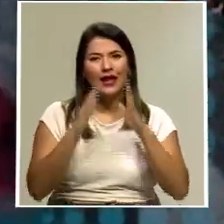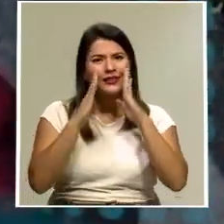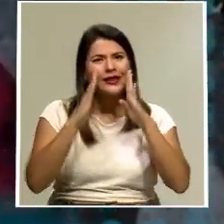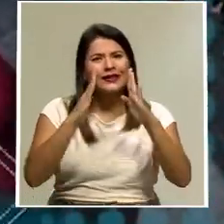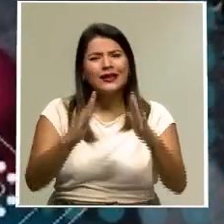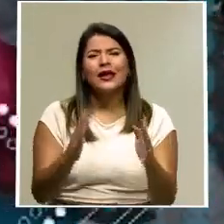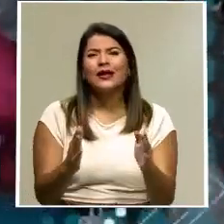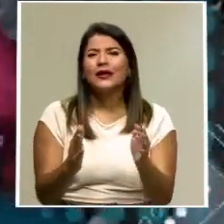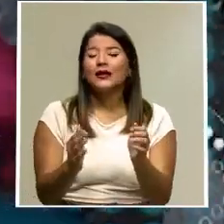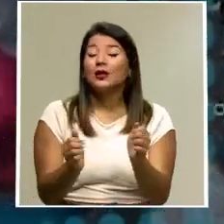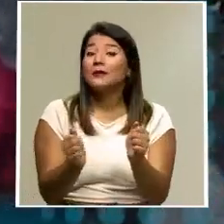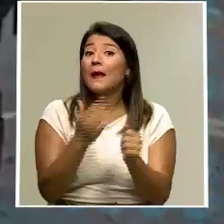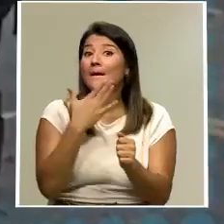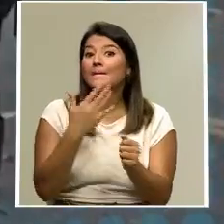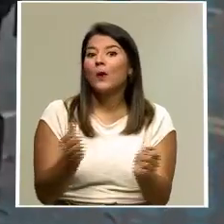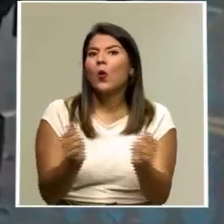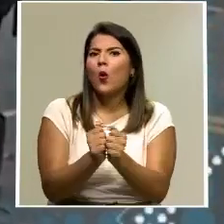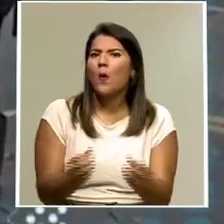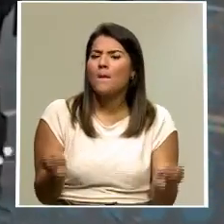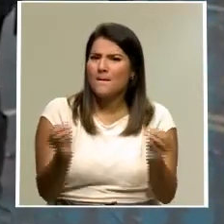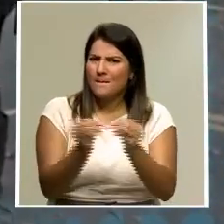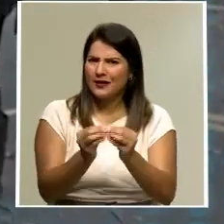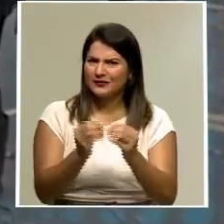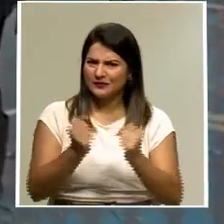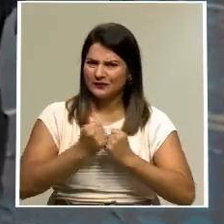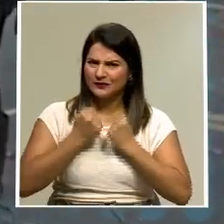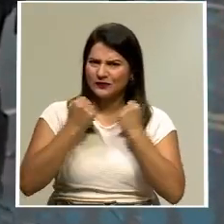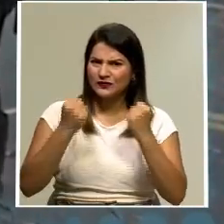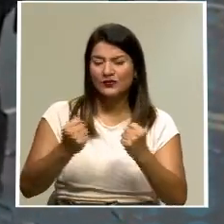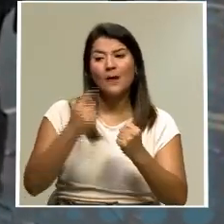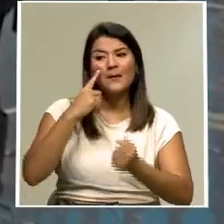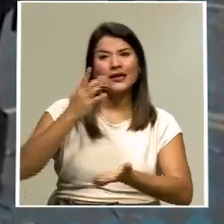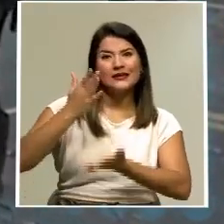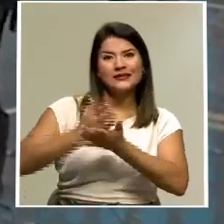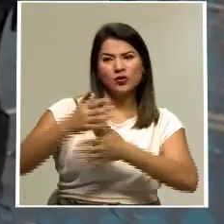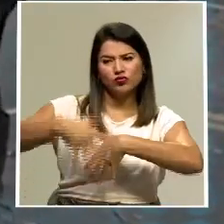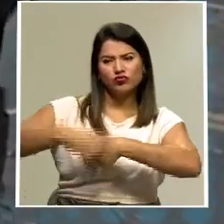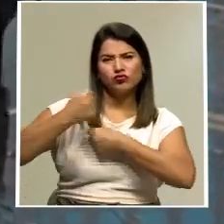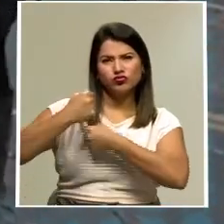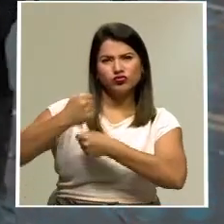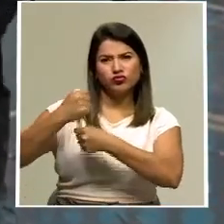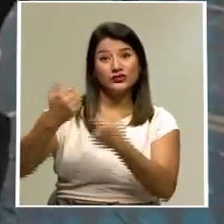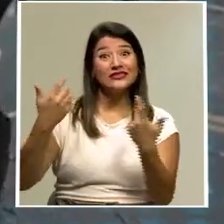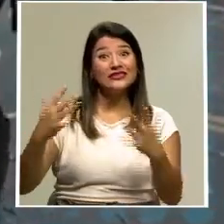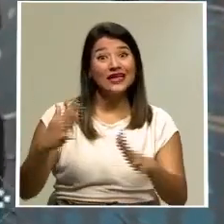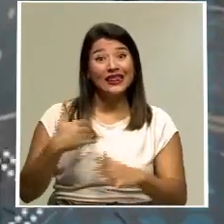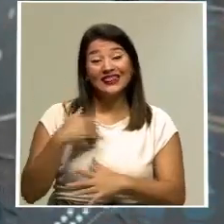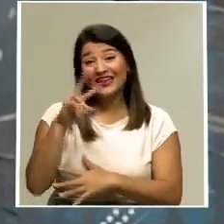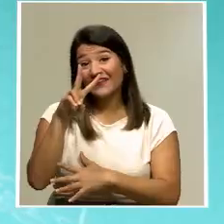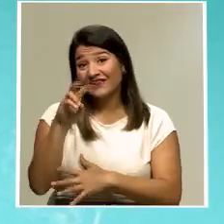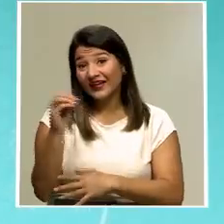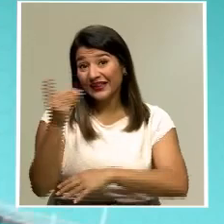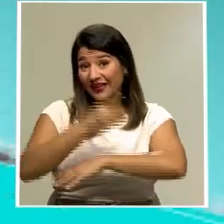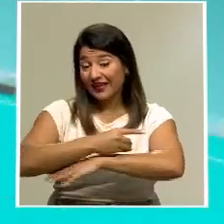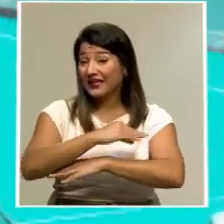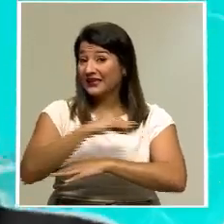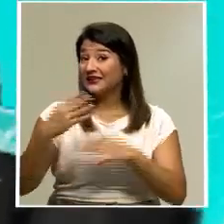de las manifestaciones que tienen más de 20 días y han provocado la muerte de 40 personas.